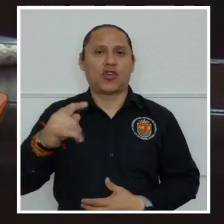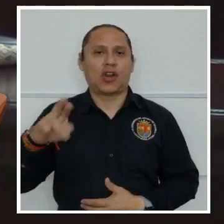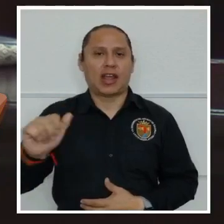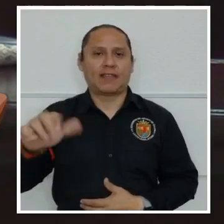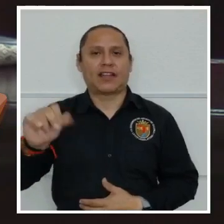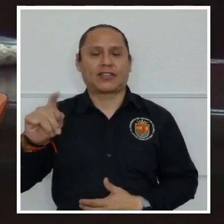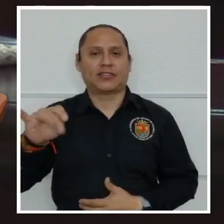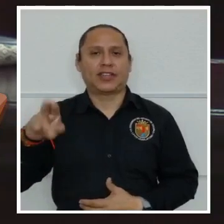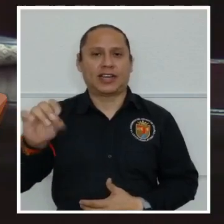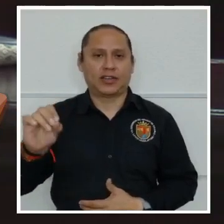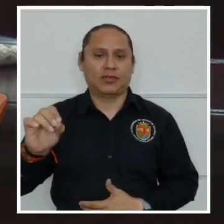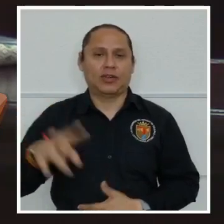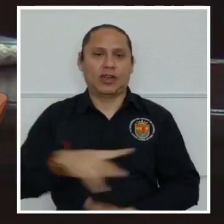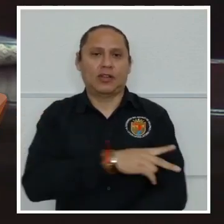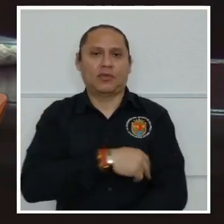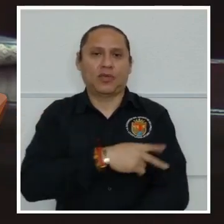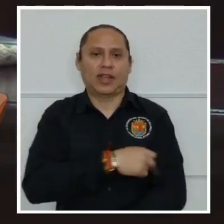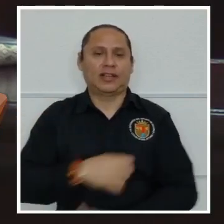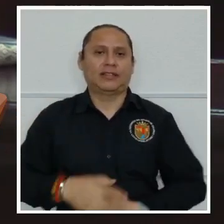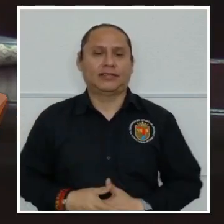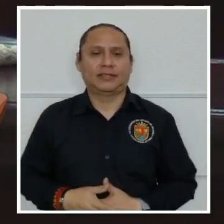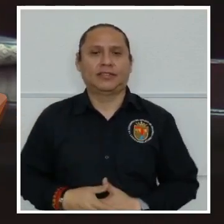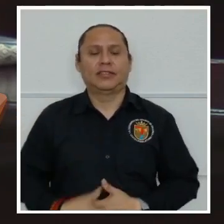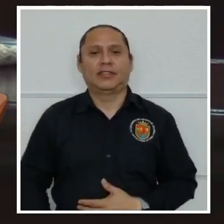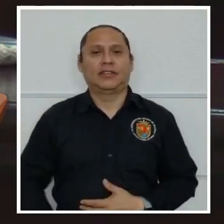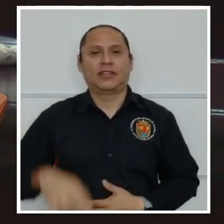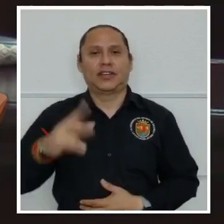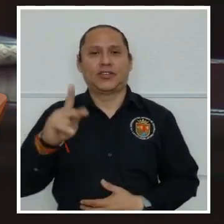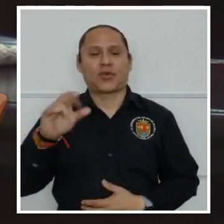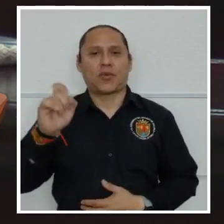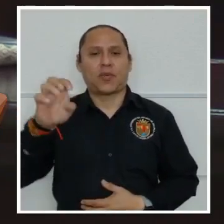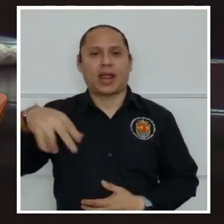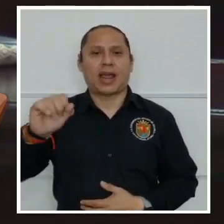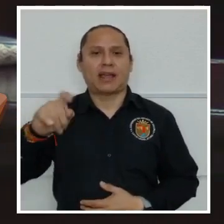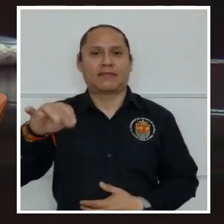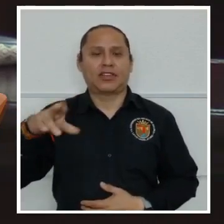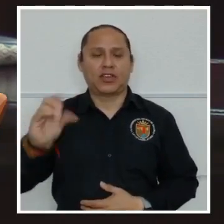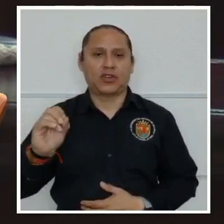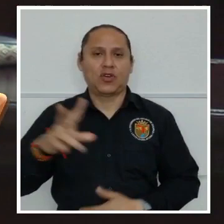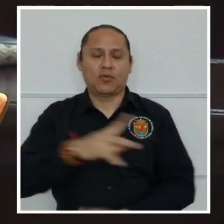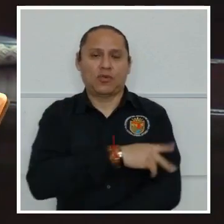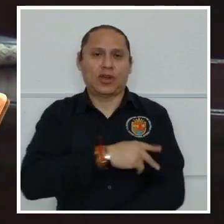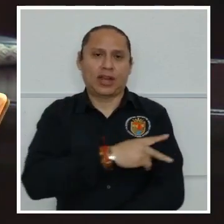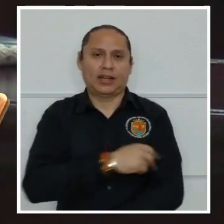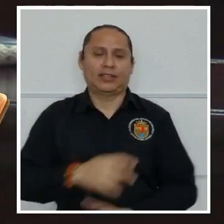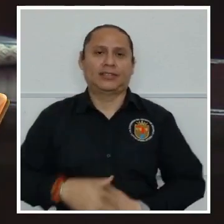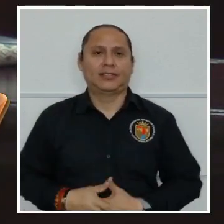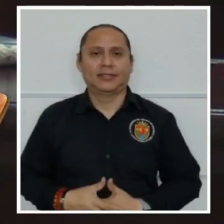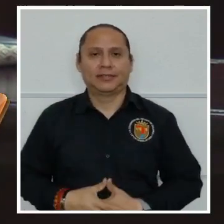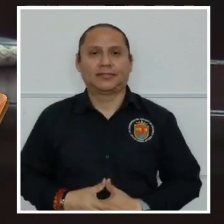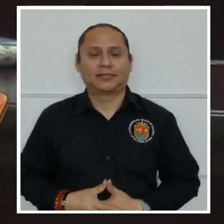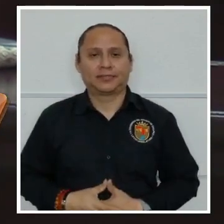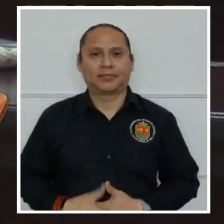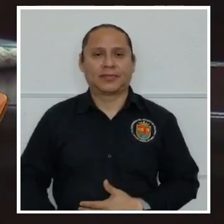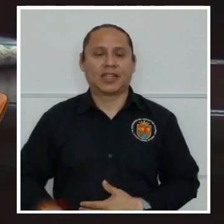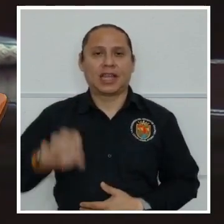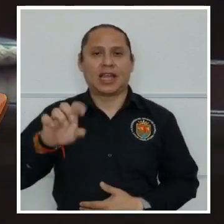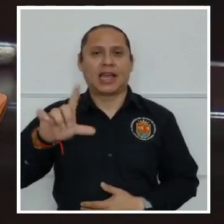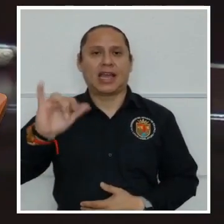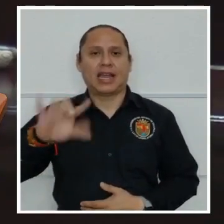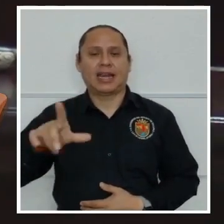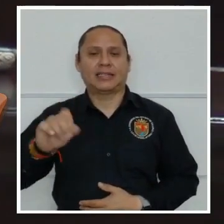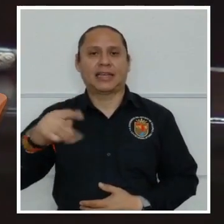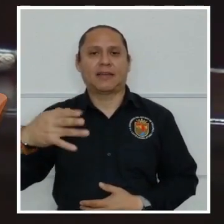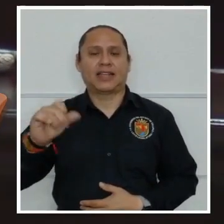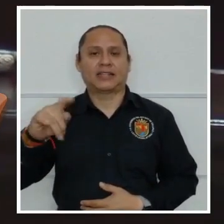del Rosario Correa González, vocal. Diputado Rubén Antonio Suárez Esquinca, vocal. Diputada